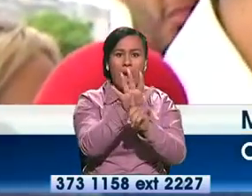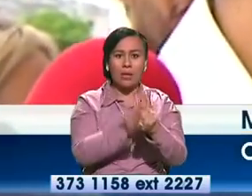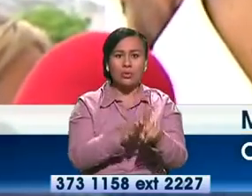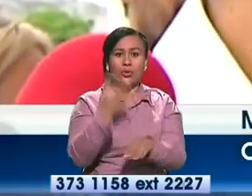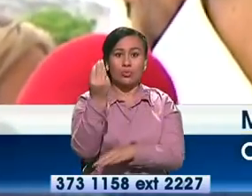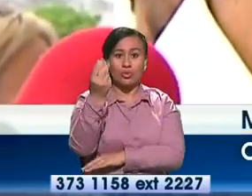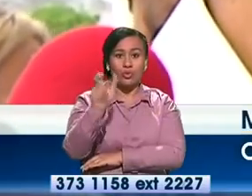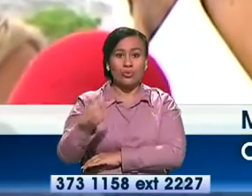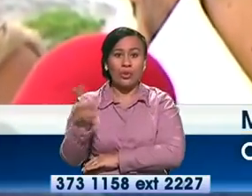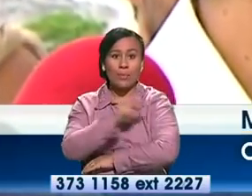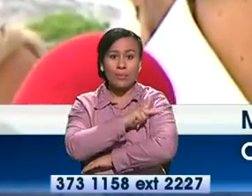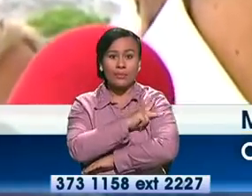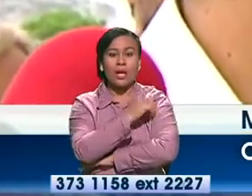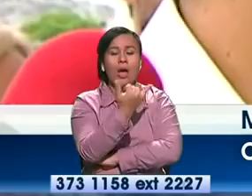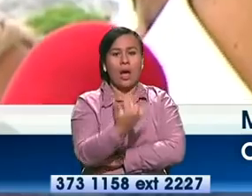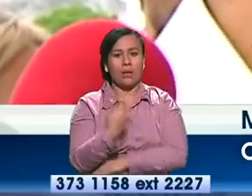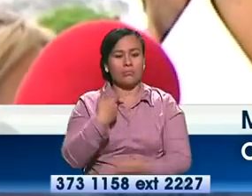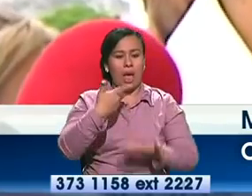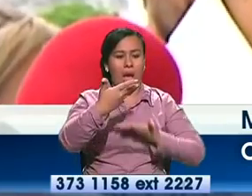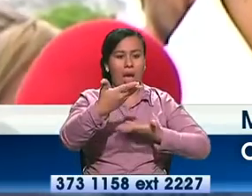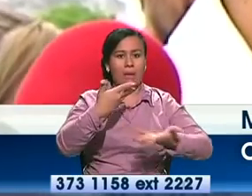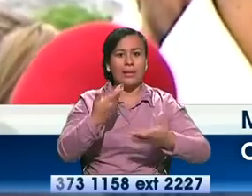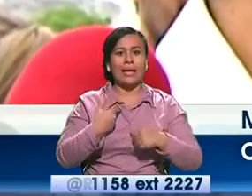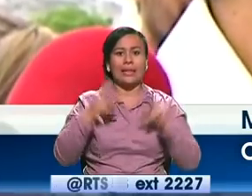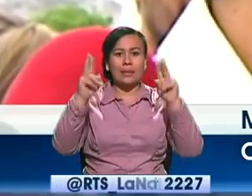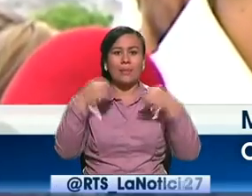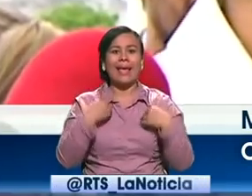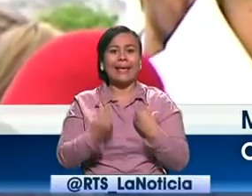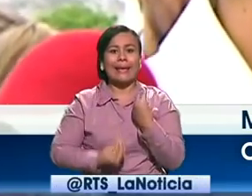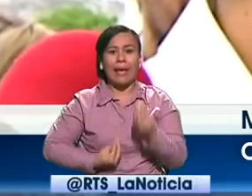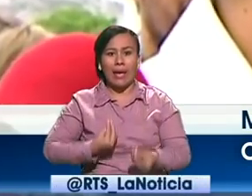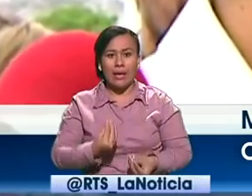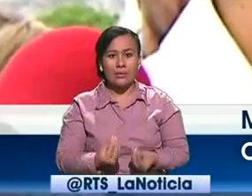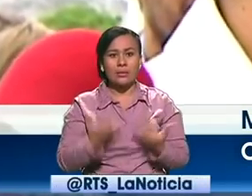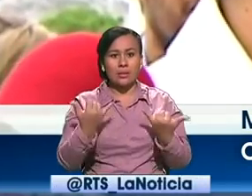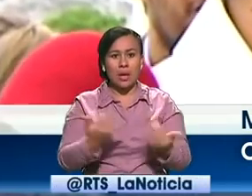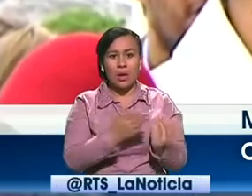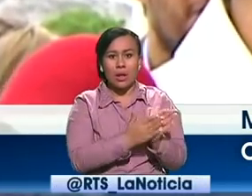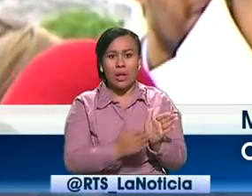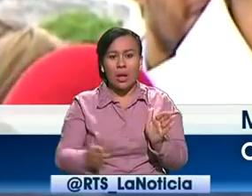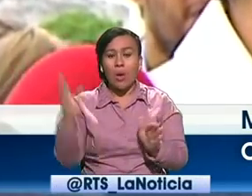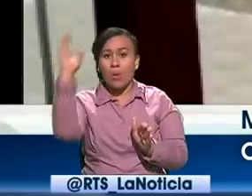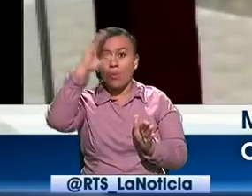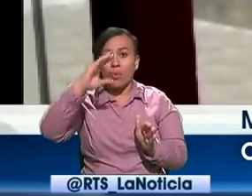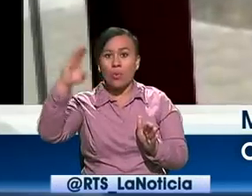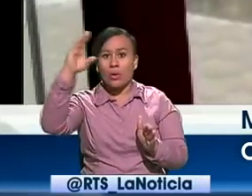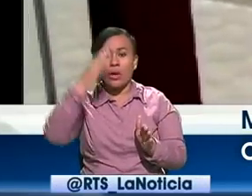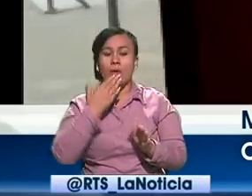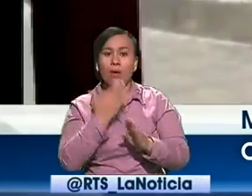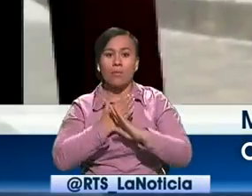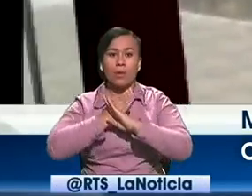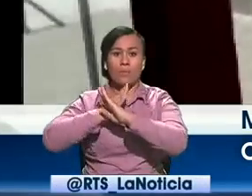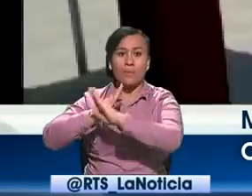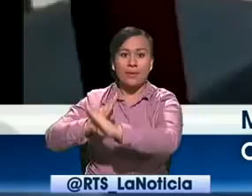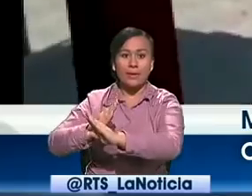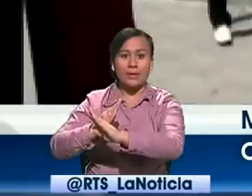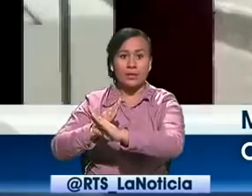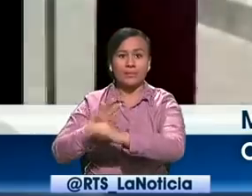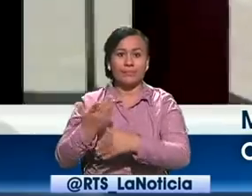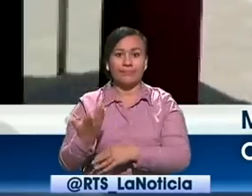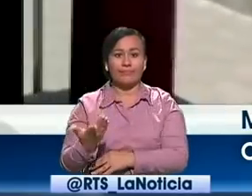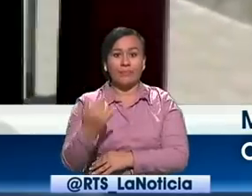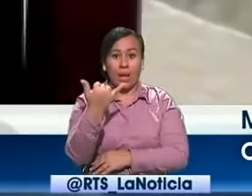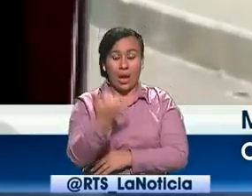nos interesa a todos en las unidades educativas es generar las suficientes medidas de prevención. Según el Ministerio de Educación,